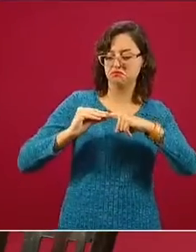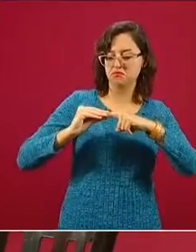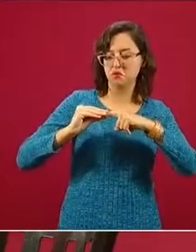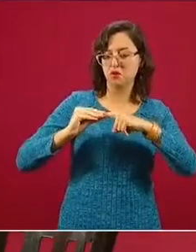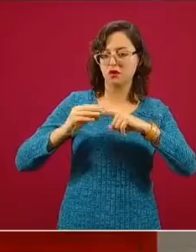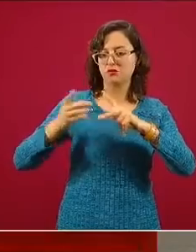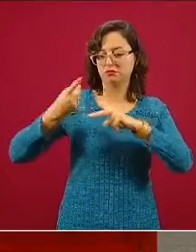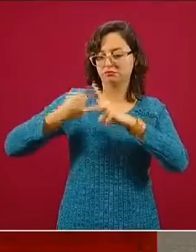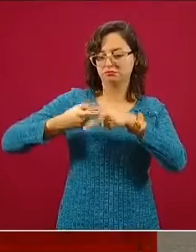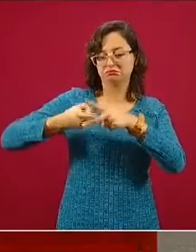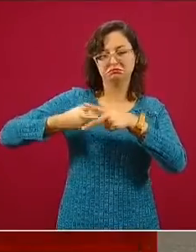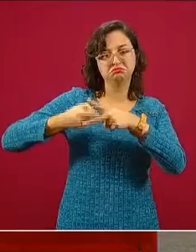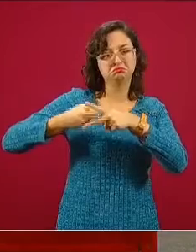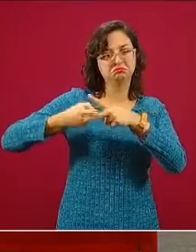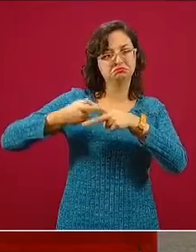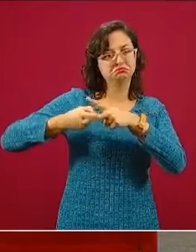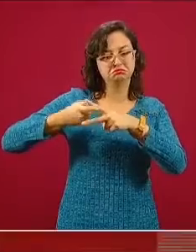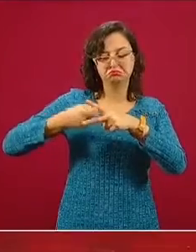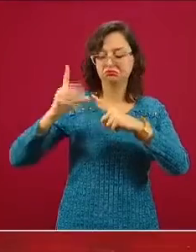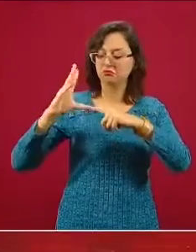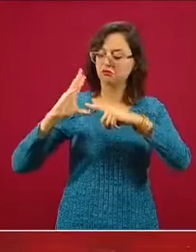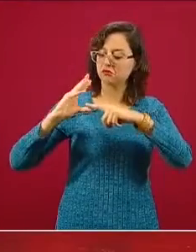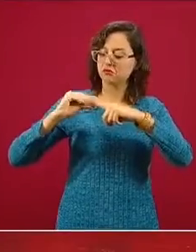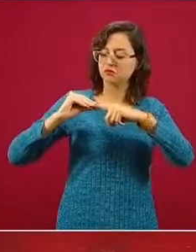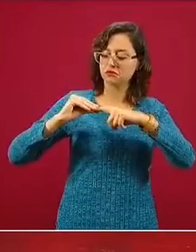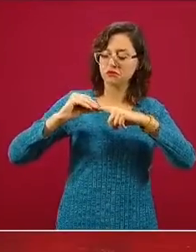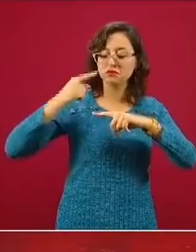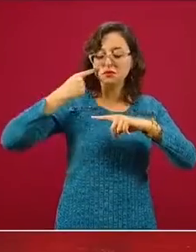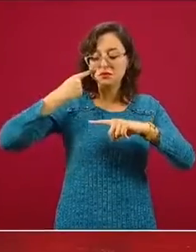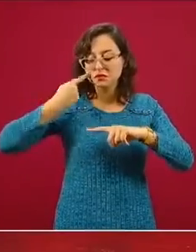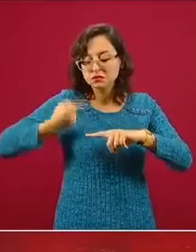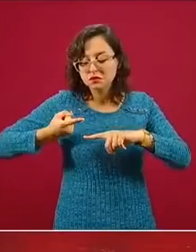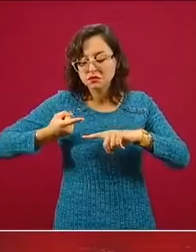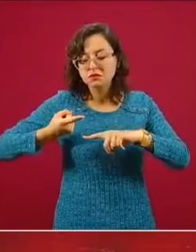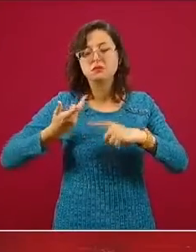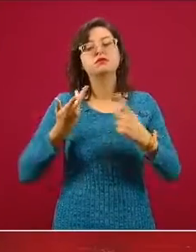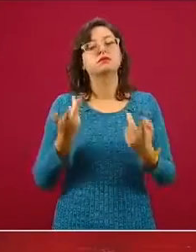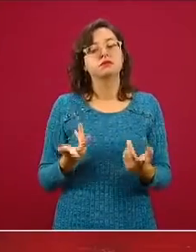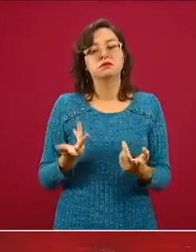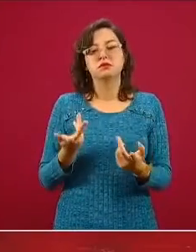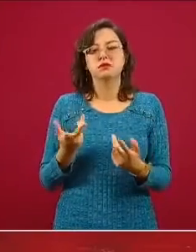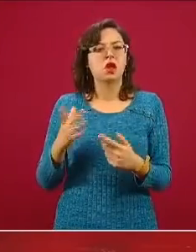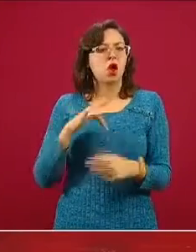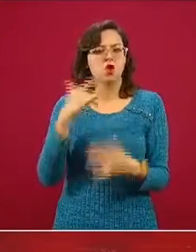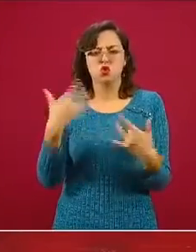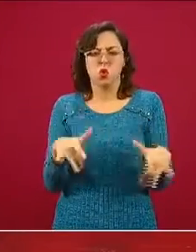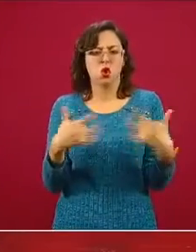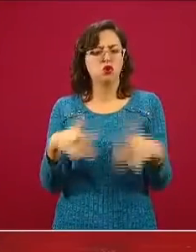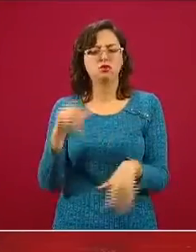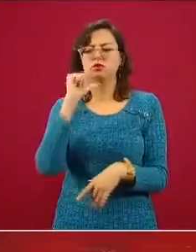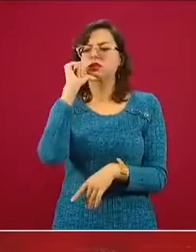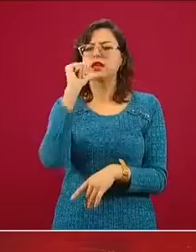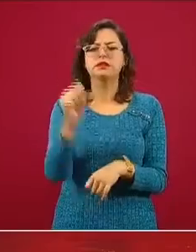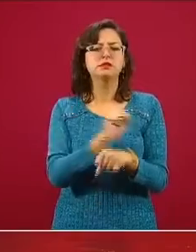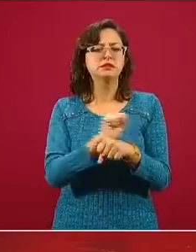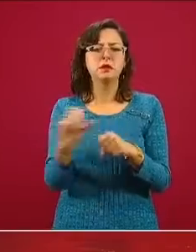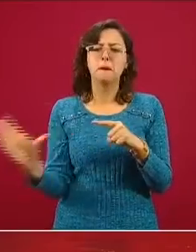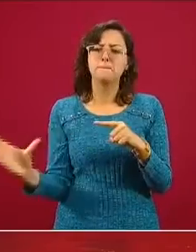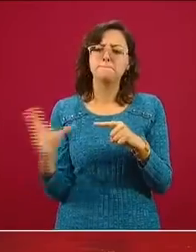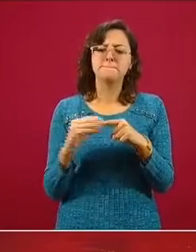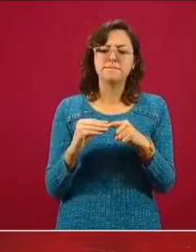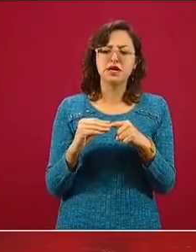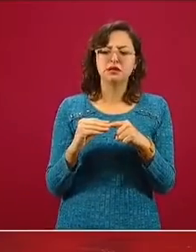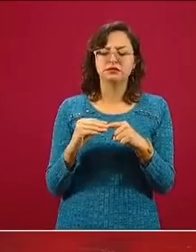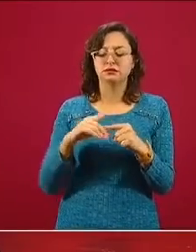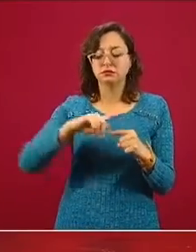oxímetro. Es un aparatito electrónico en donde se pone una especie de pinza, no duele, no lastima, sobre el dedo, y en